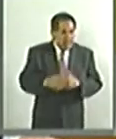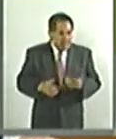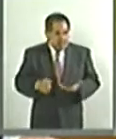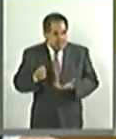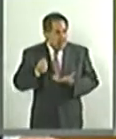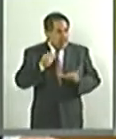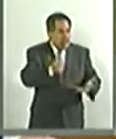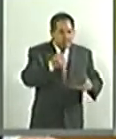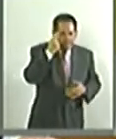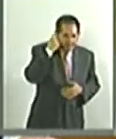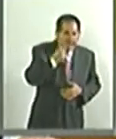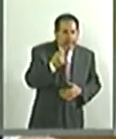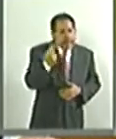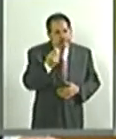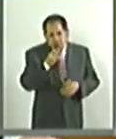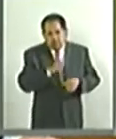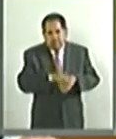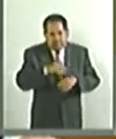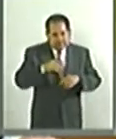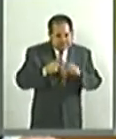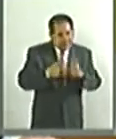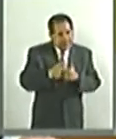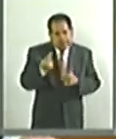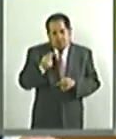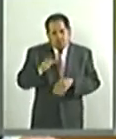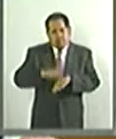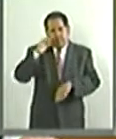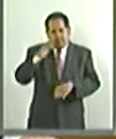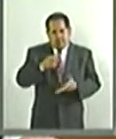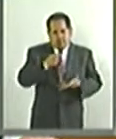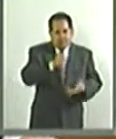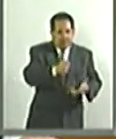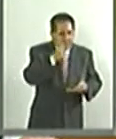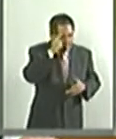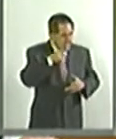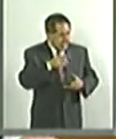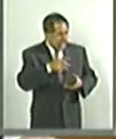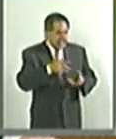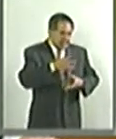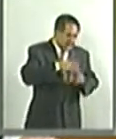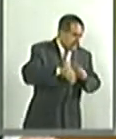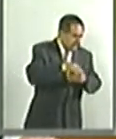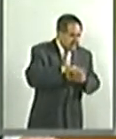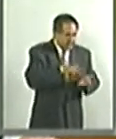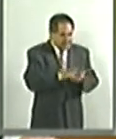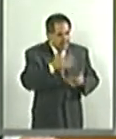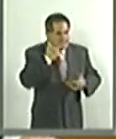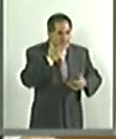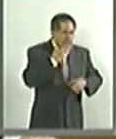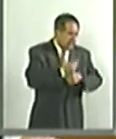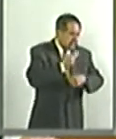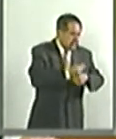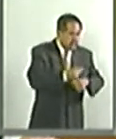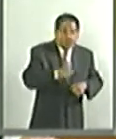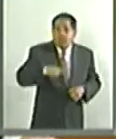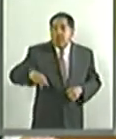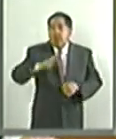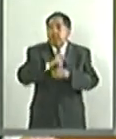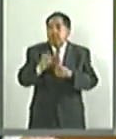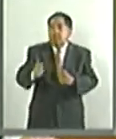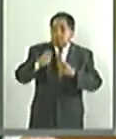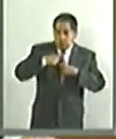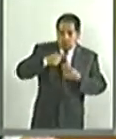Suficiente para continuar con nuestras labores y en suficiencia para mejorar otras, aquellas que la Nación nos ha